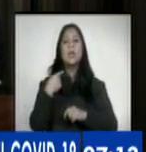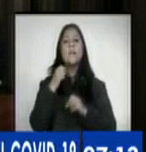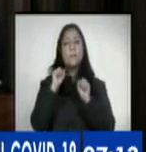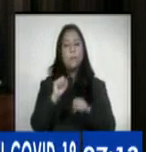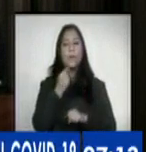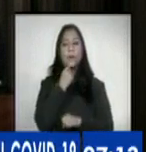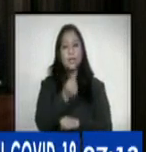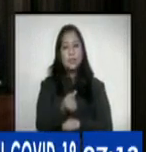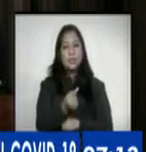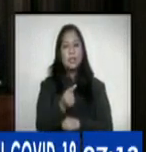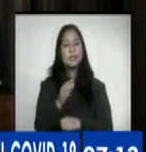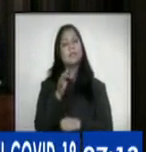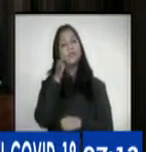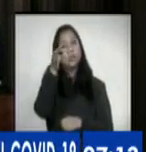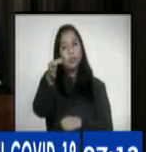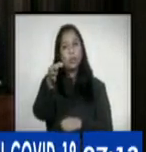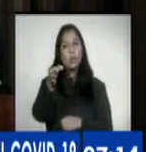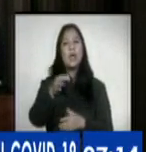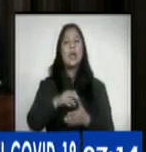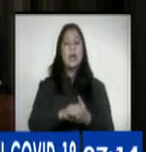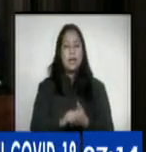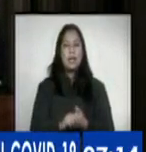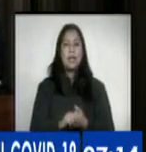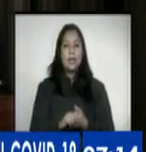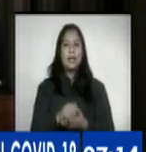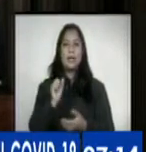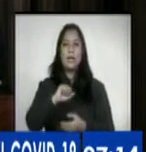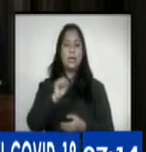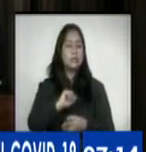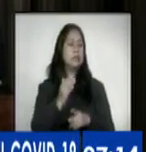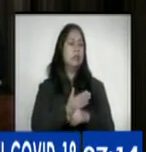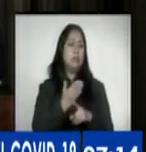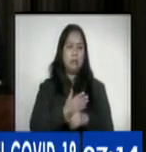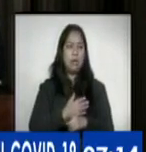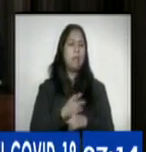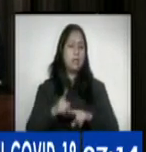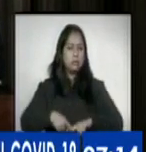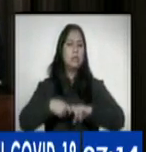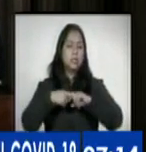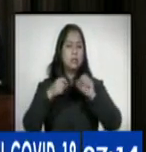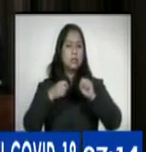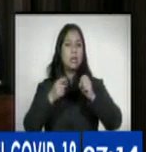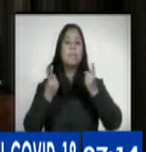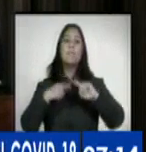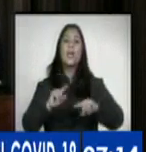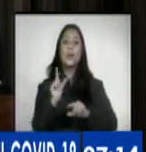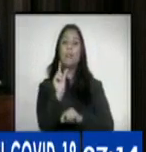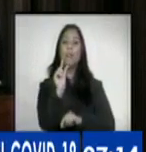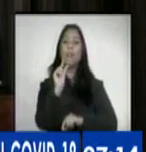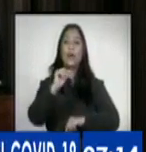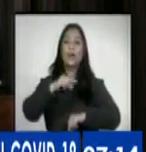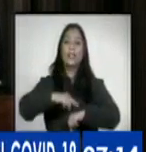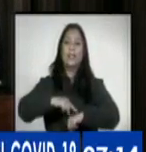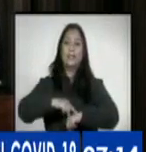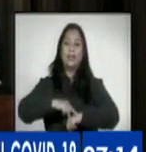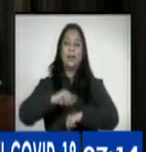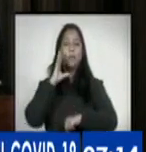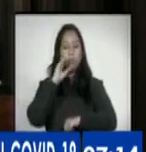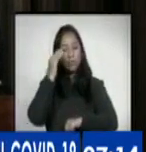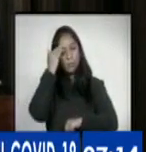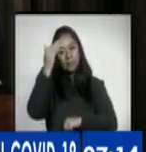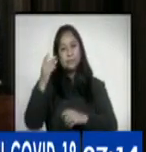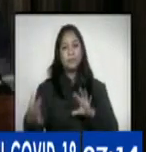decir más adelante, fue una pesadilla, pero una pesadilla que duró poco tiempo gracias a que nos